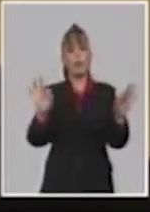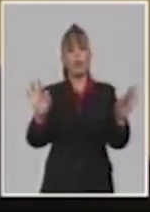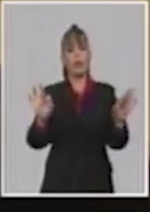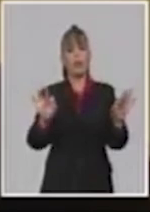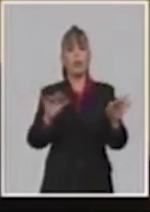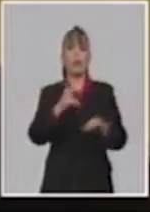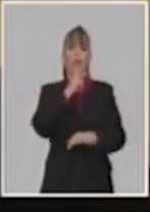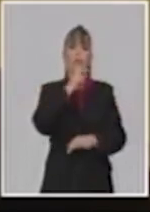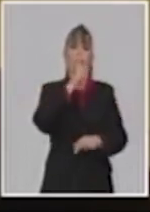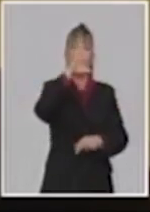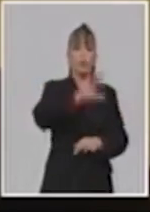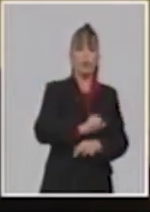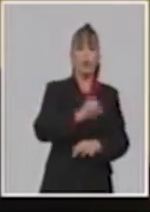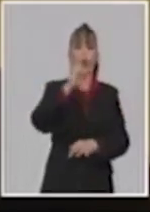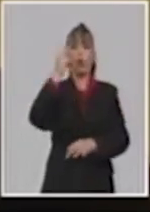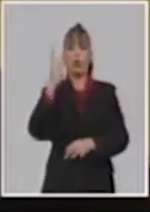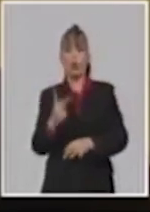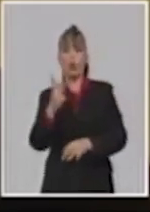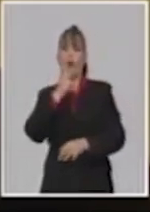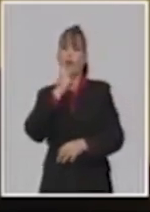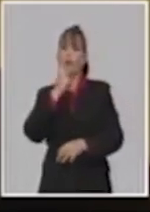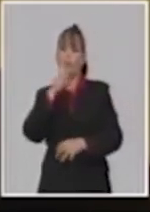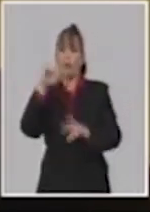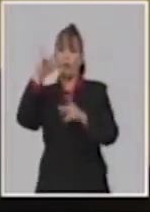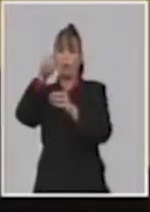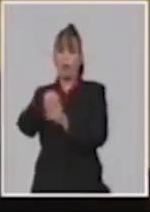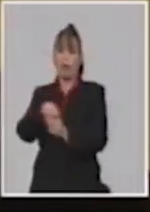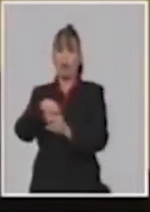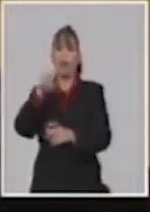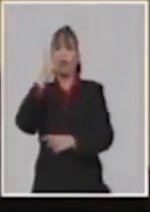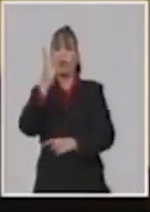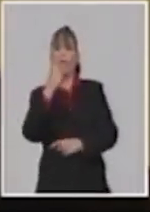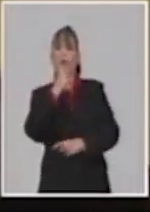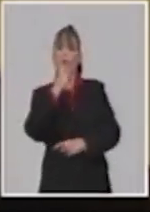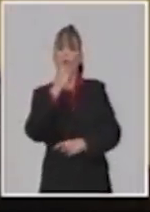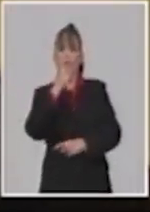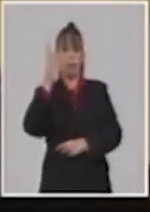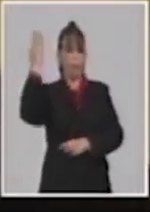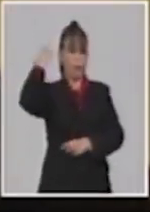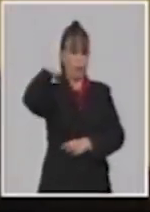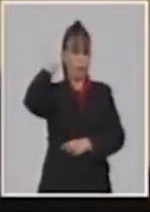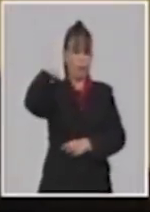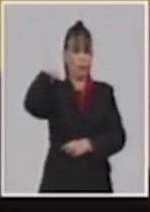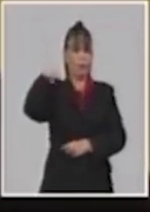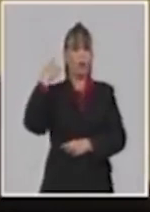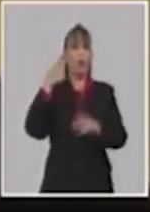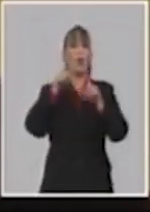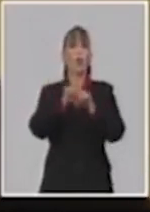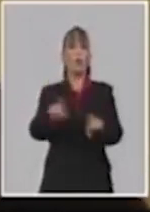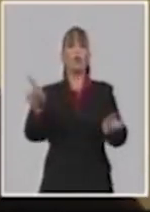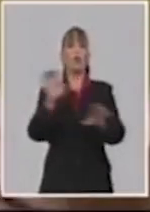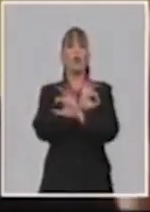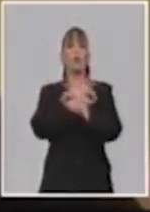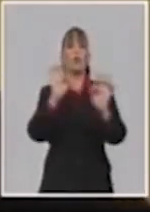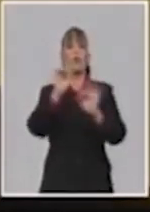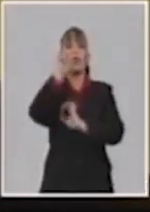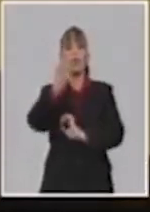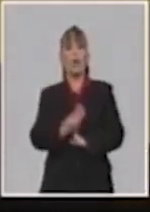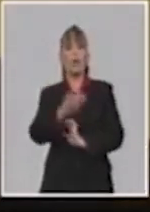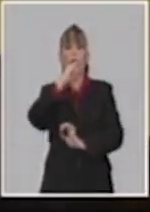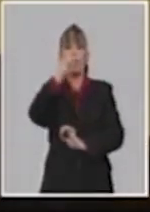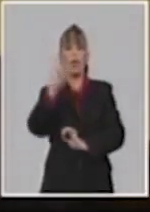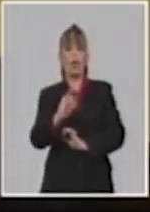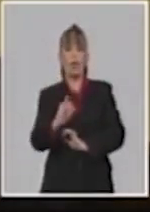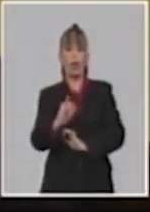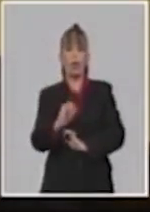medicina interna y 2 neumólogos que laboran de conjunto con los especialistas italianos distribuidos por turnos de